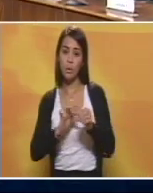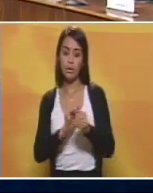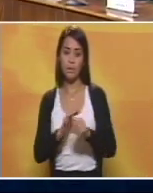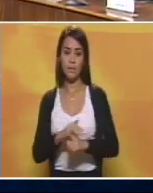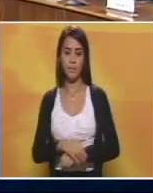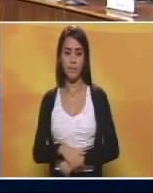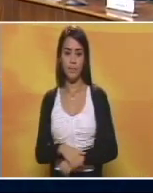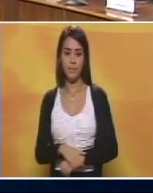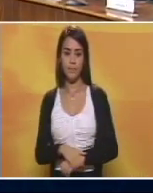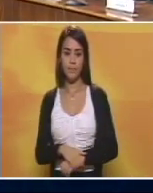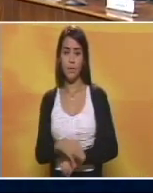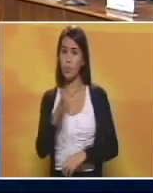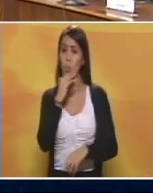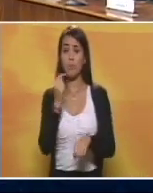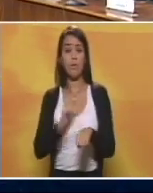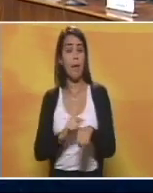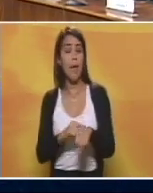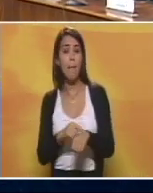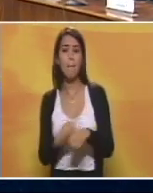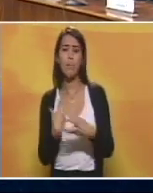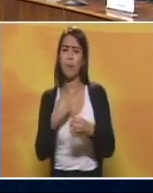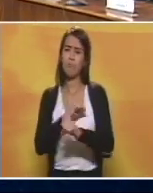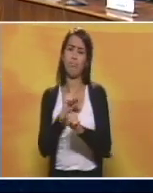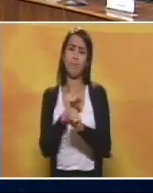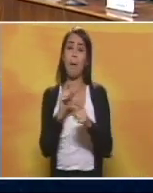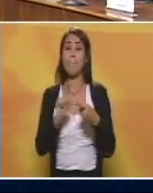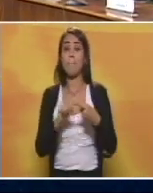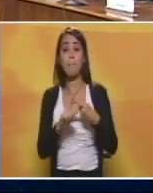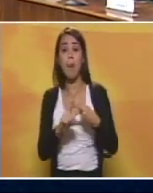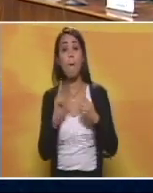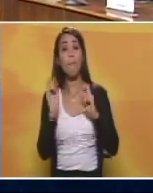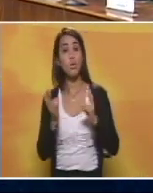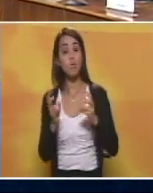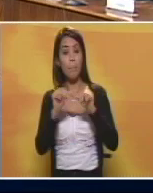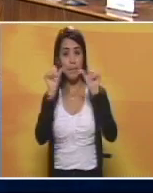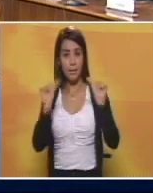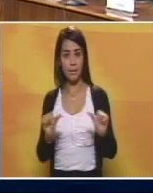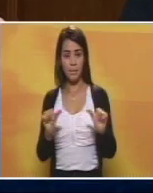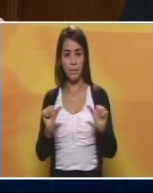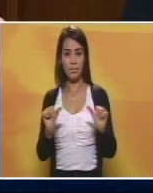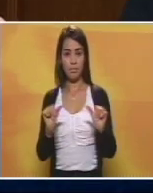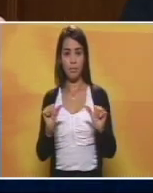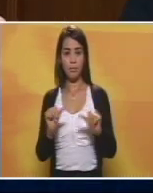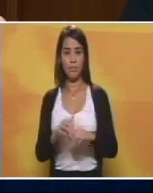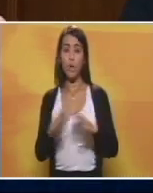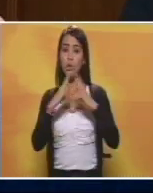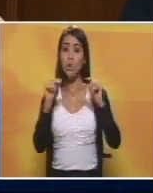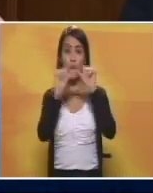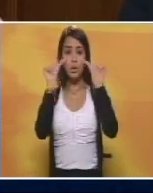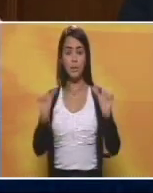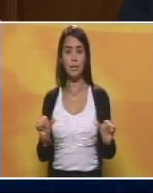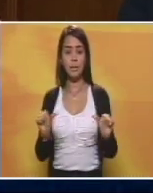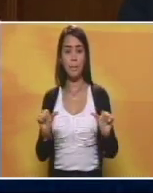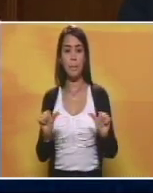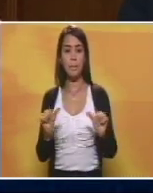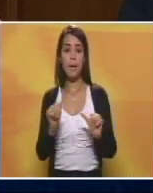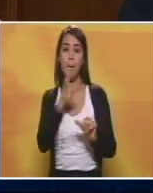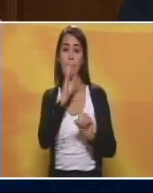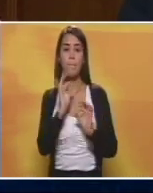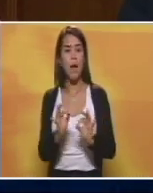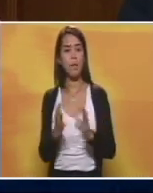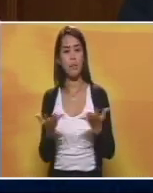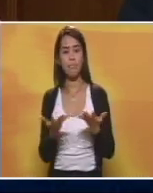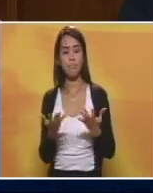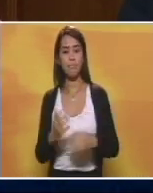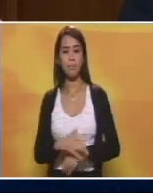que no había tiempo que era en por primero por un tema de sistemas o que hay todos los sistemas de la banca éste se